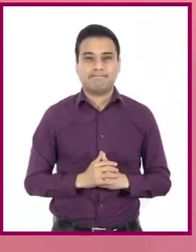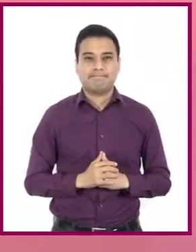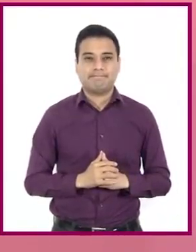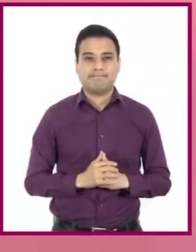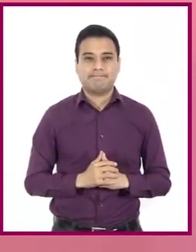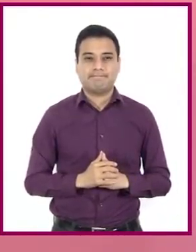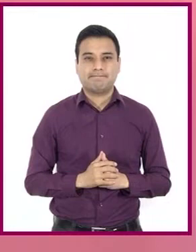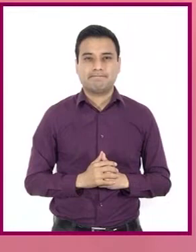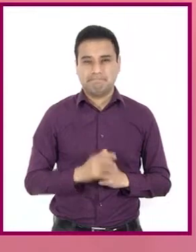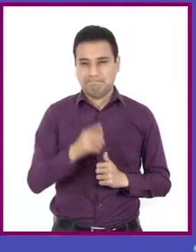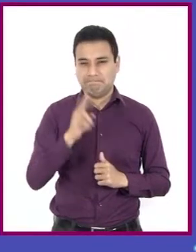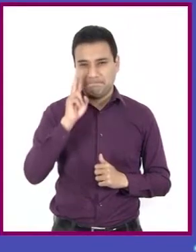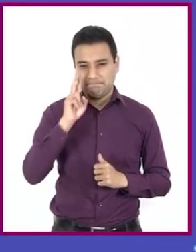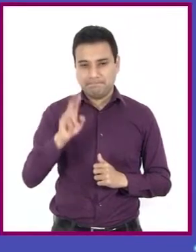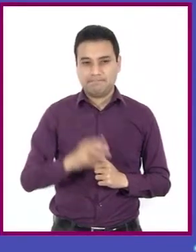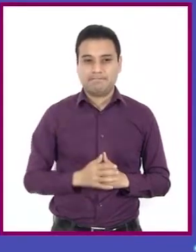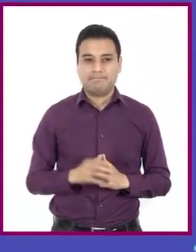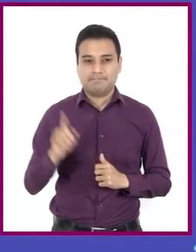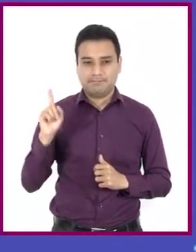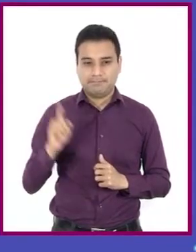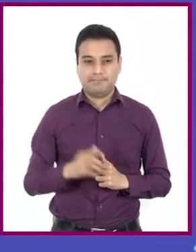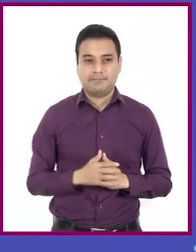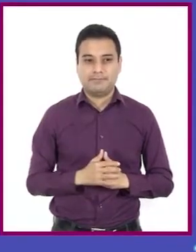qué descubrimos.